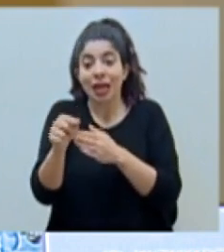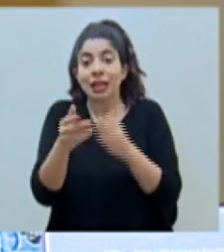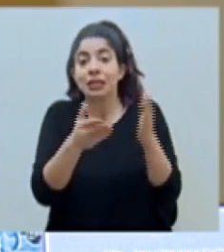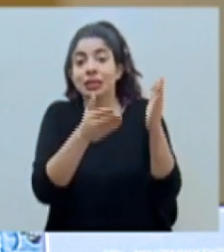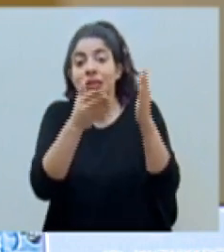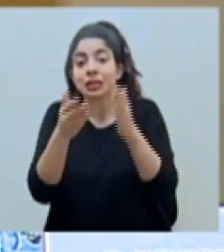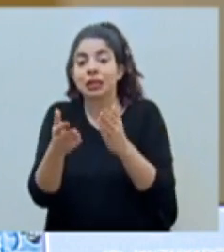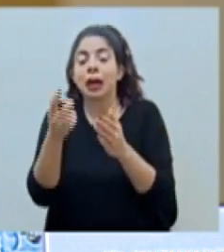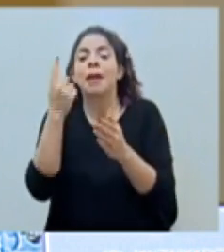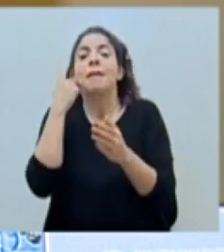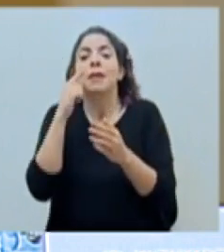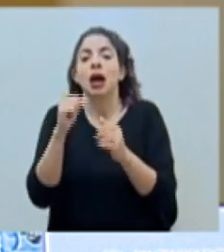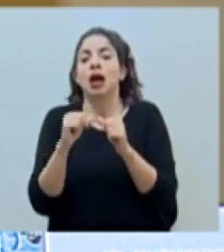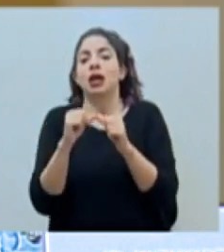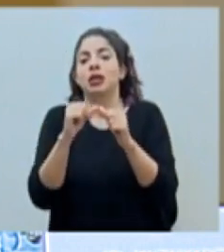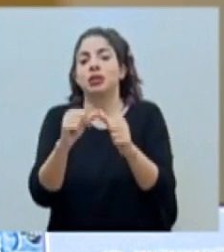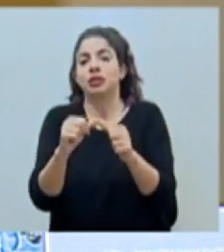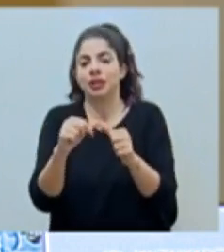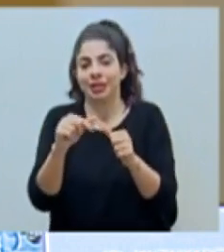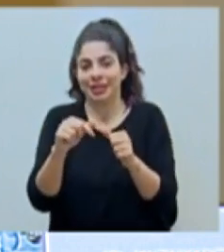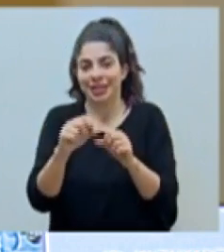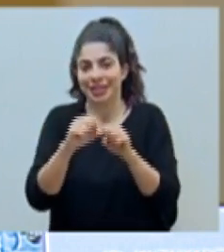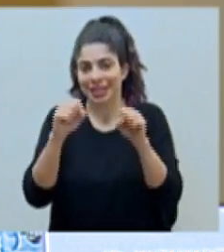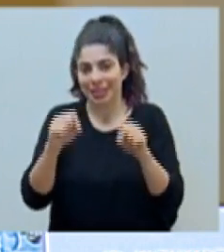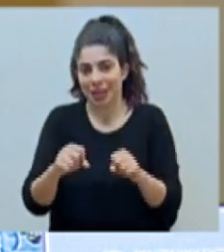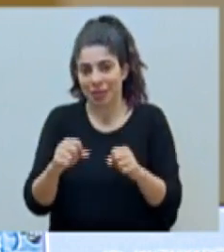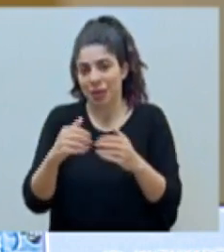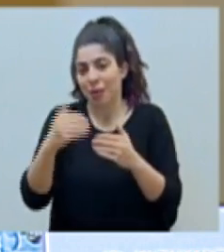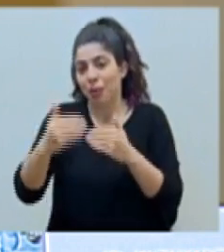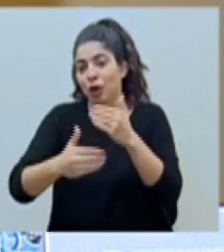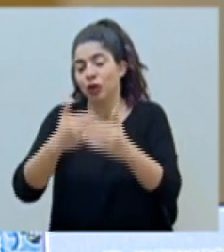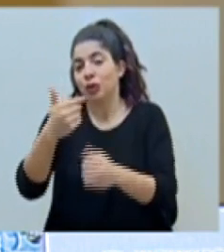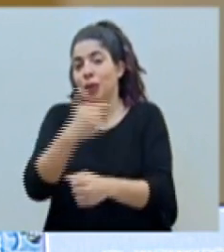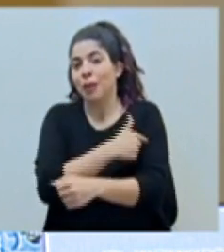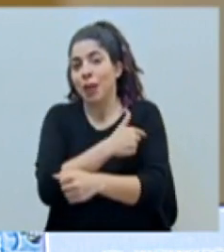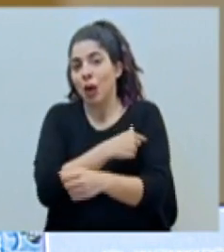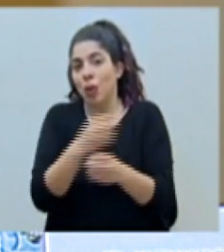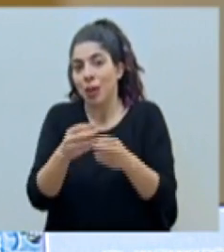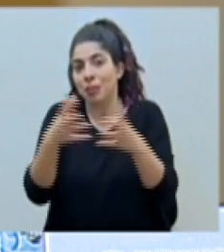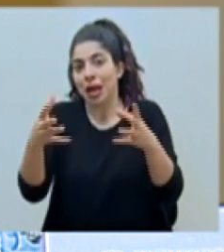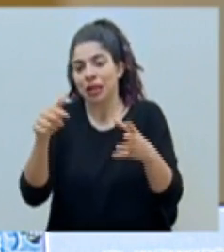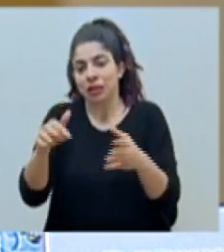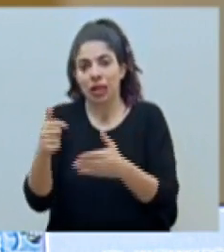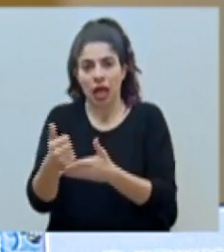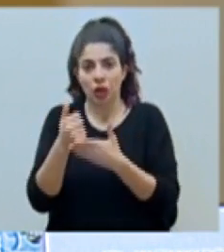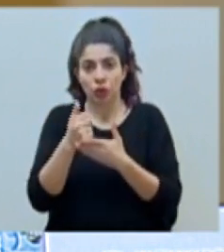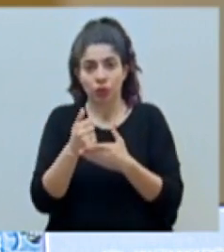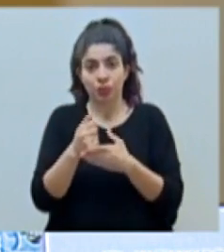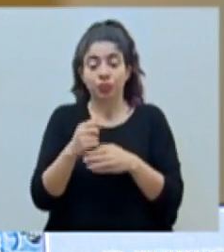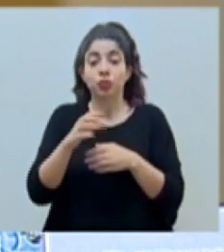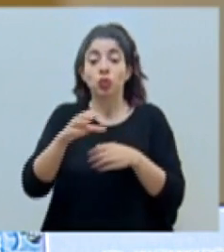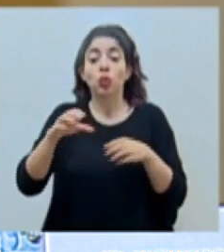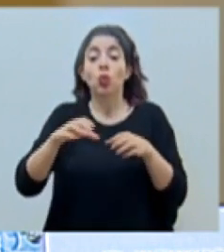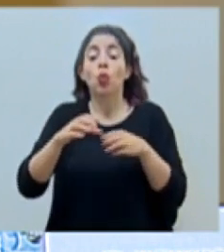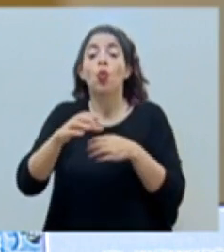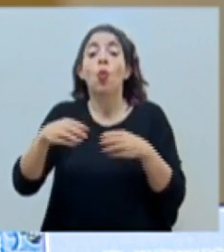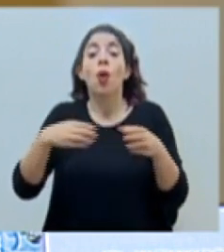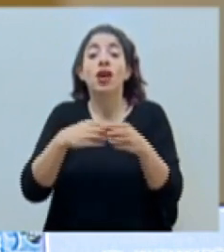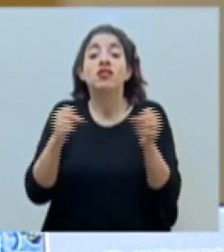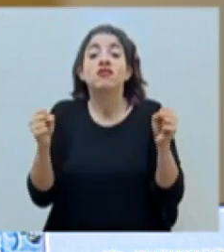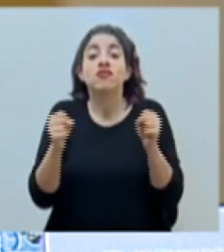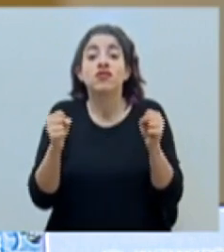a sustentar la estabilidad del sistema para la parte más gruesa del proceso de vacunación. El cuarto frío se